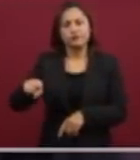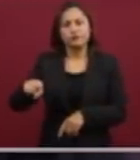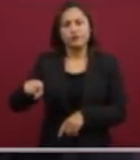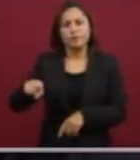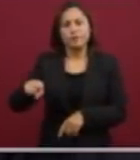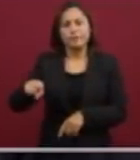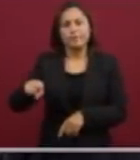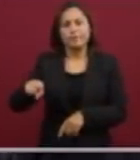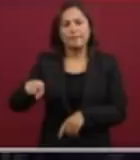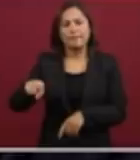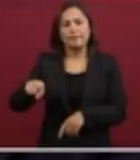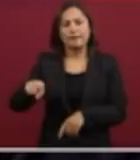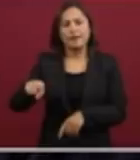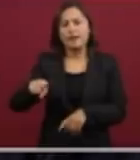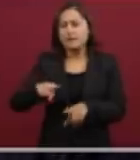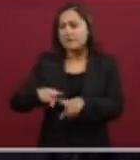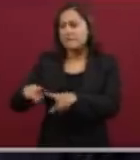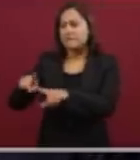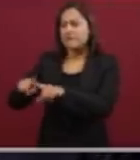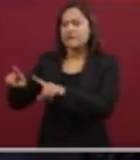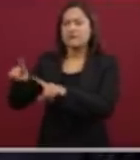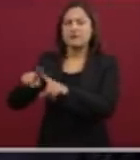muchos más elementos